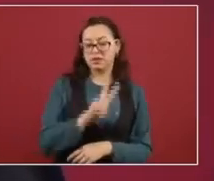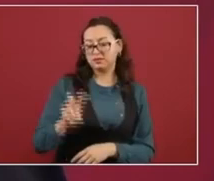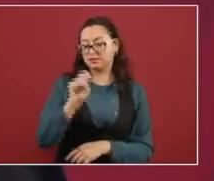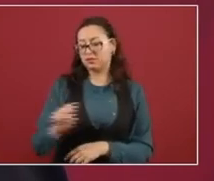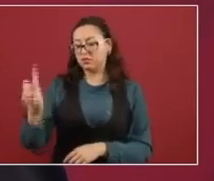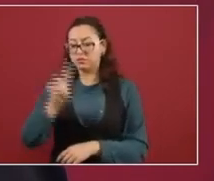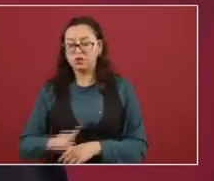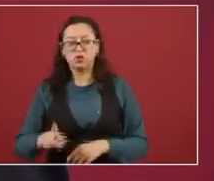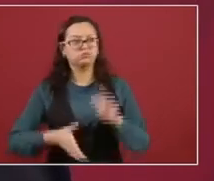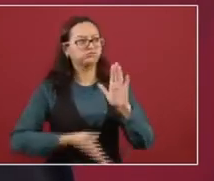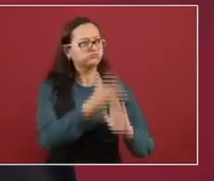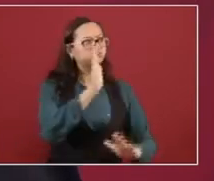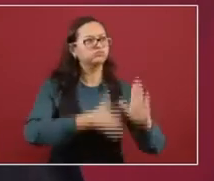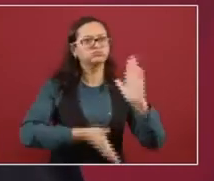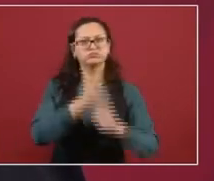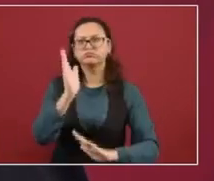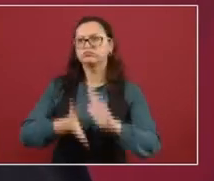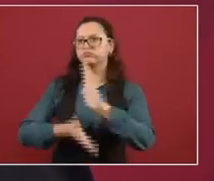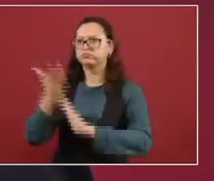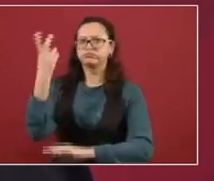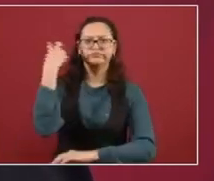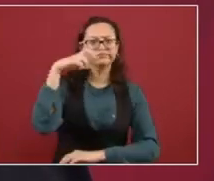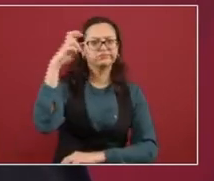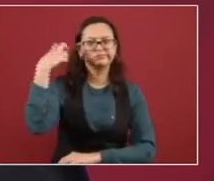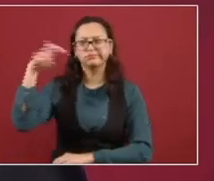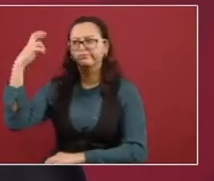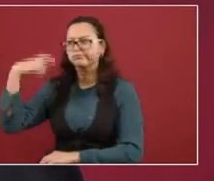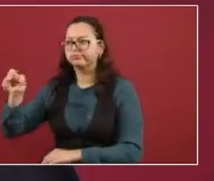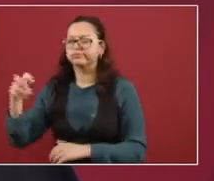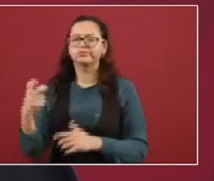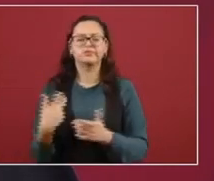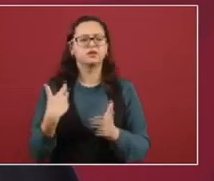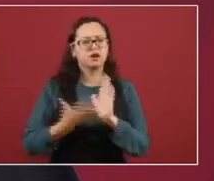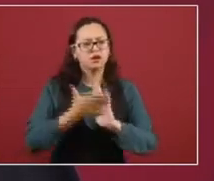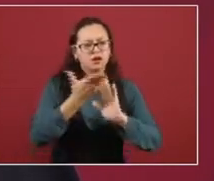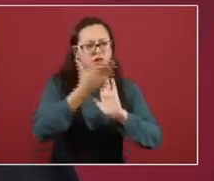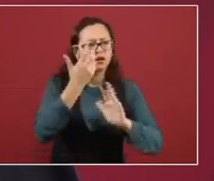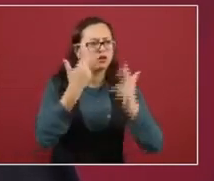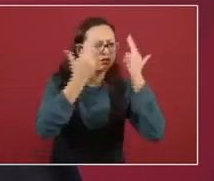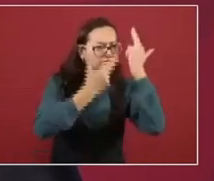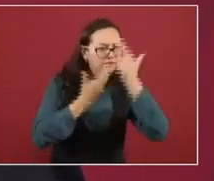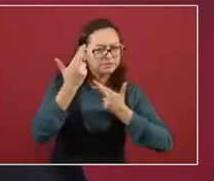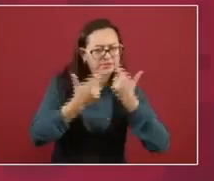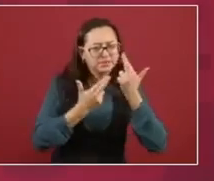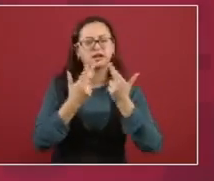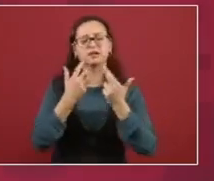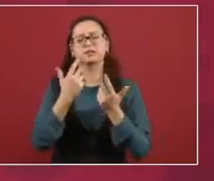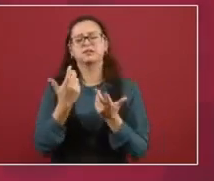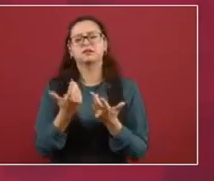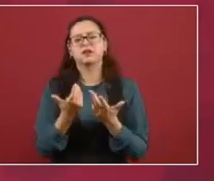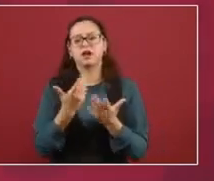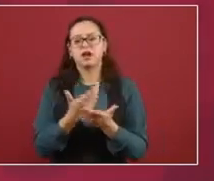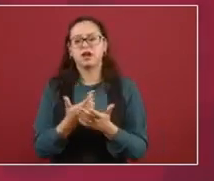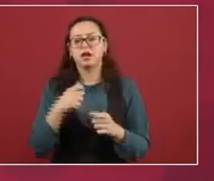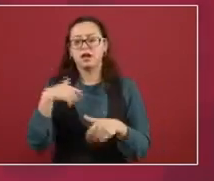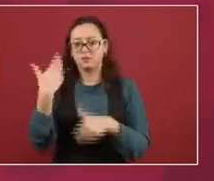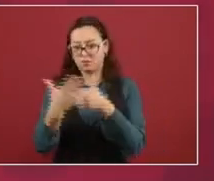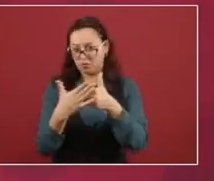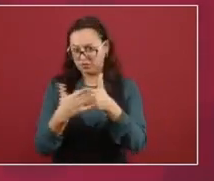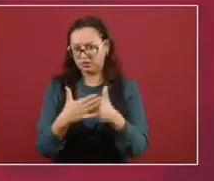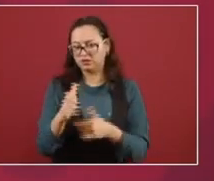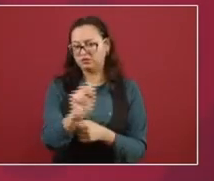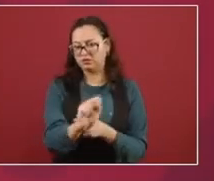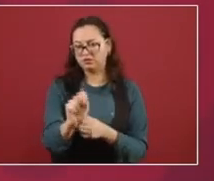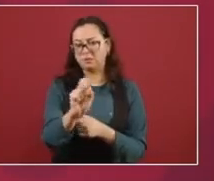semana para ir a revisar obras. Ahora, este fin de